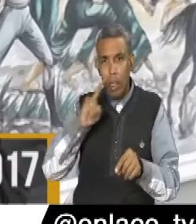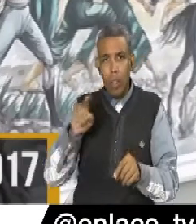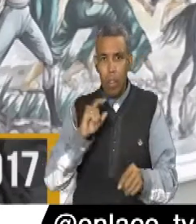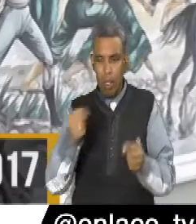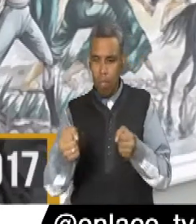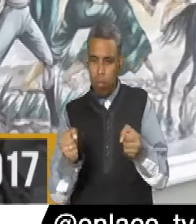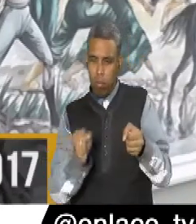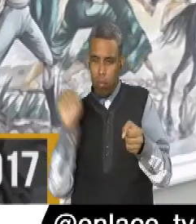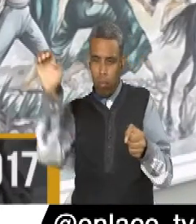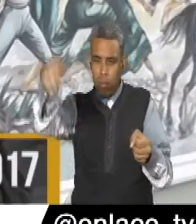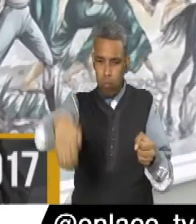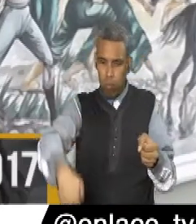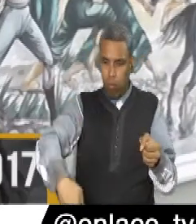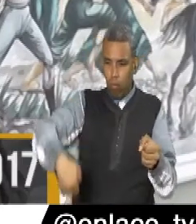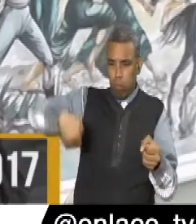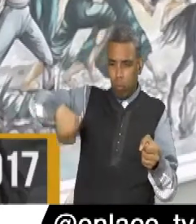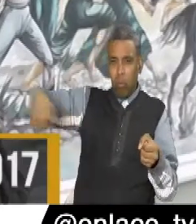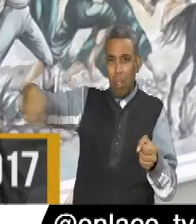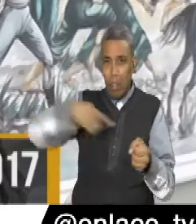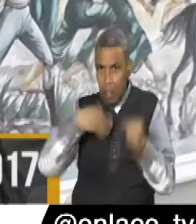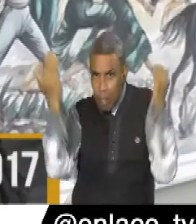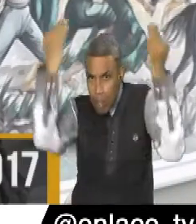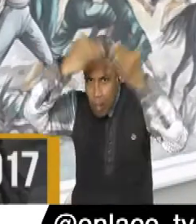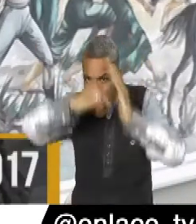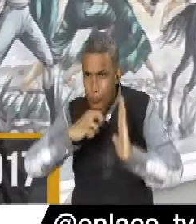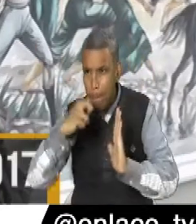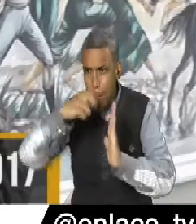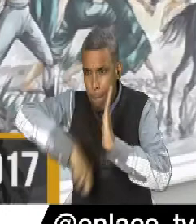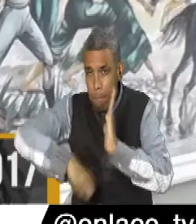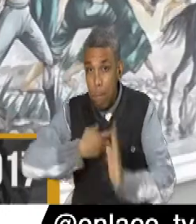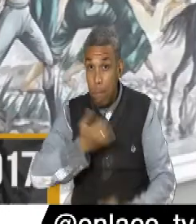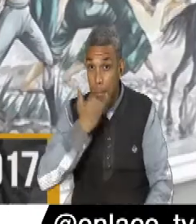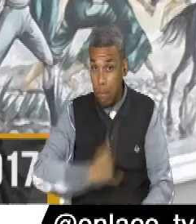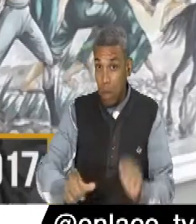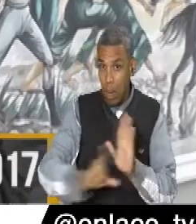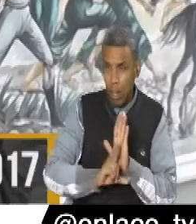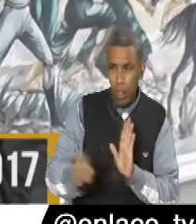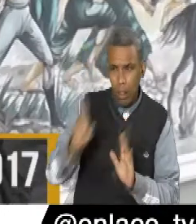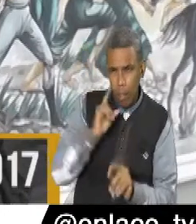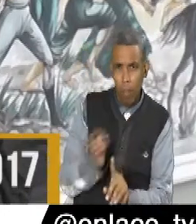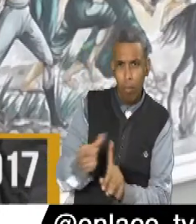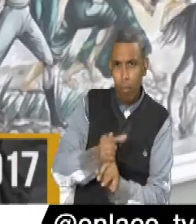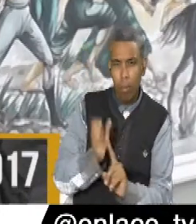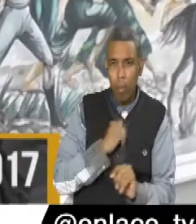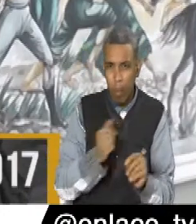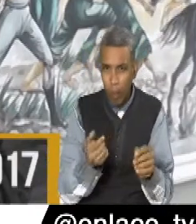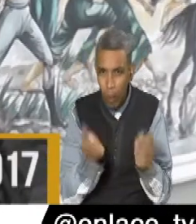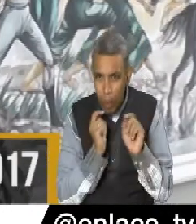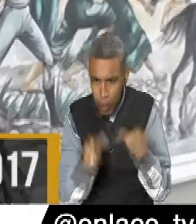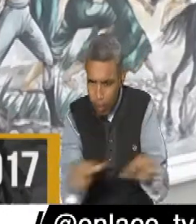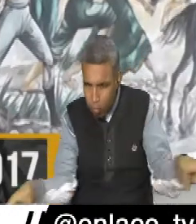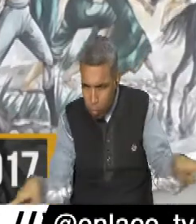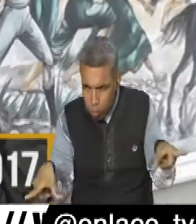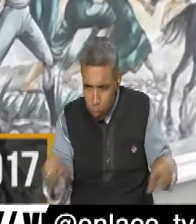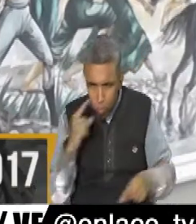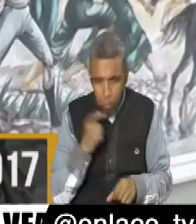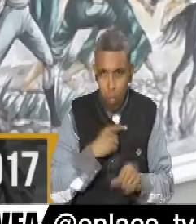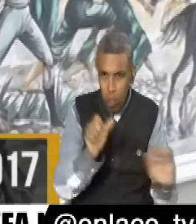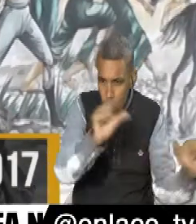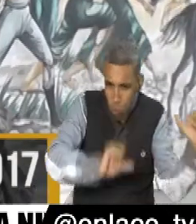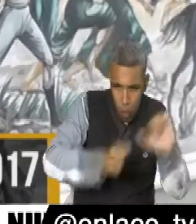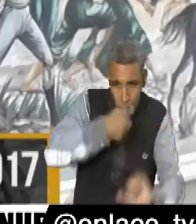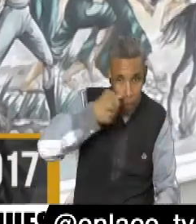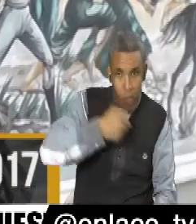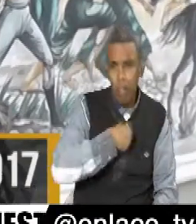de yacimientos mineros, 13 depósitos ilegales, 8 laboratorios de pasta base de coca y 2